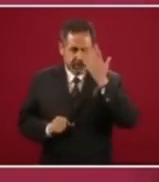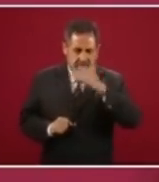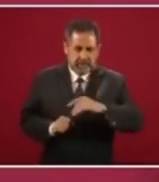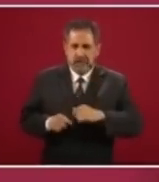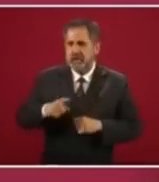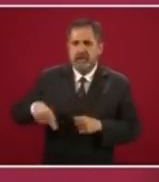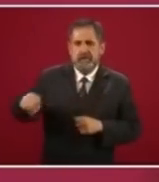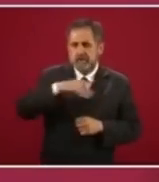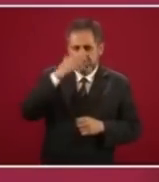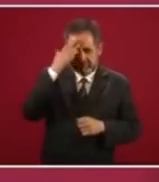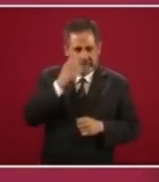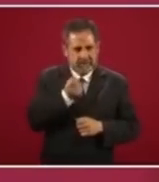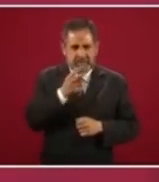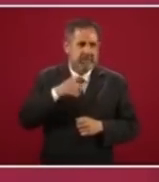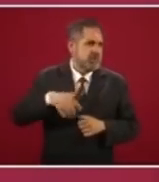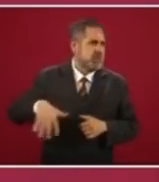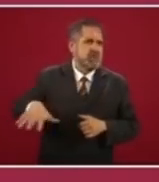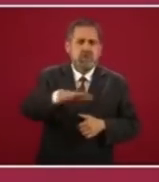aquí